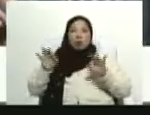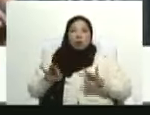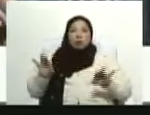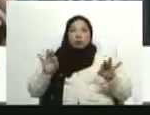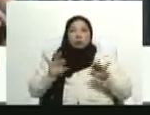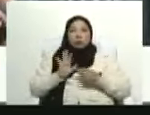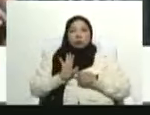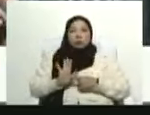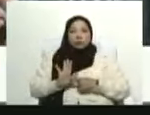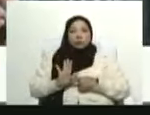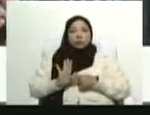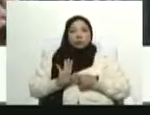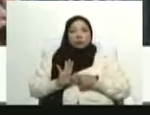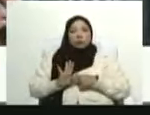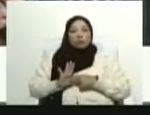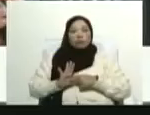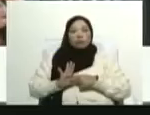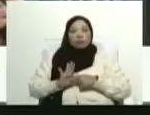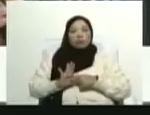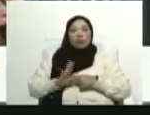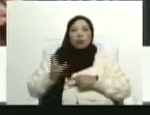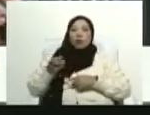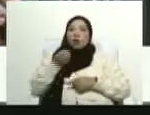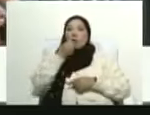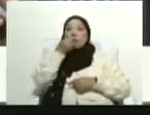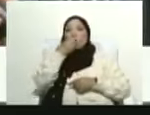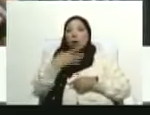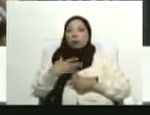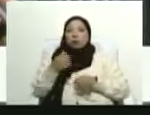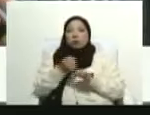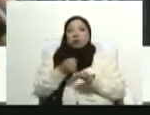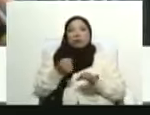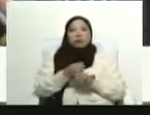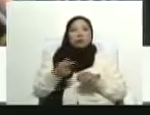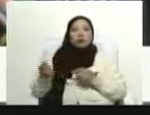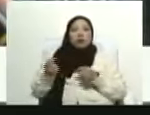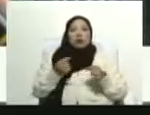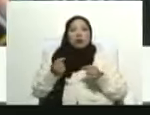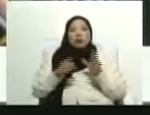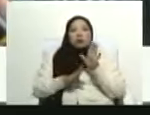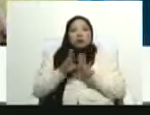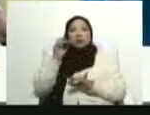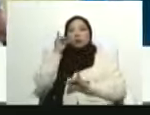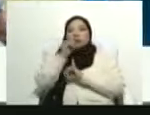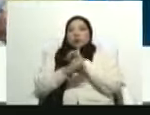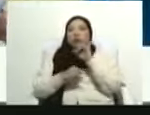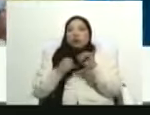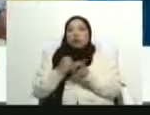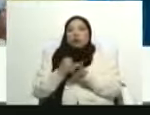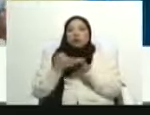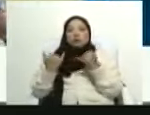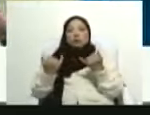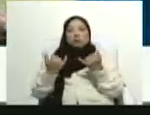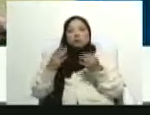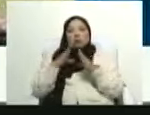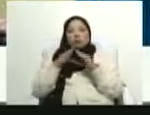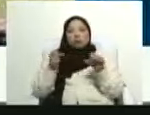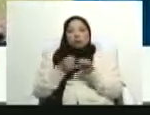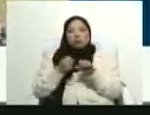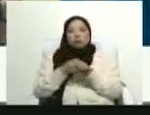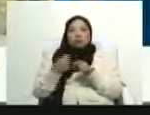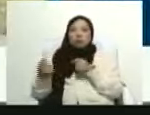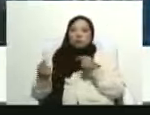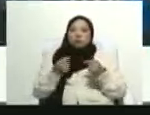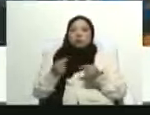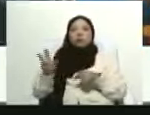demostrado de manera muy contundente, la Corte Penal Internacional debería desechar este caso contra